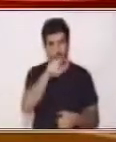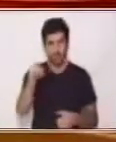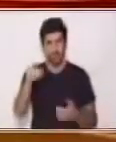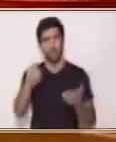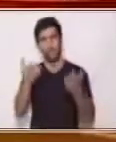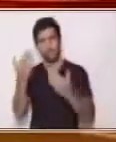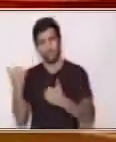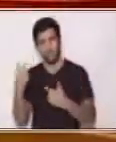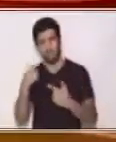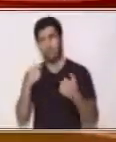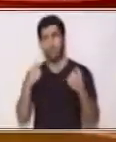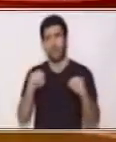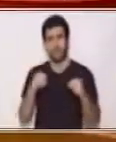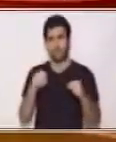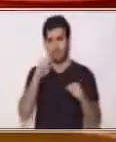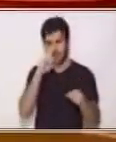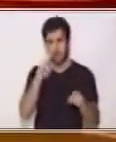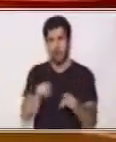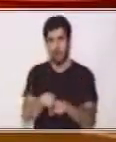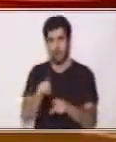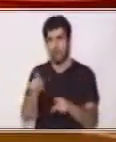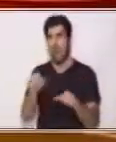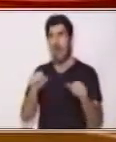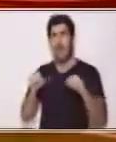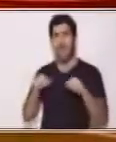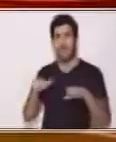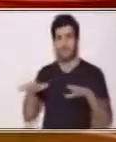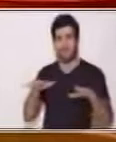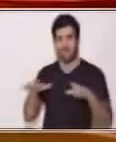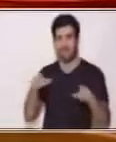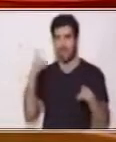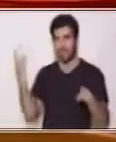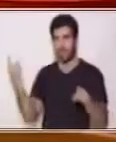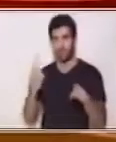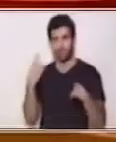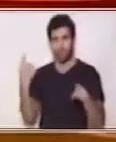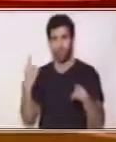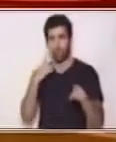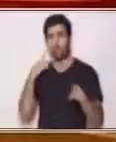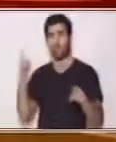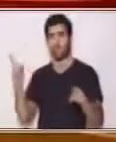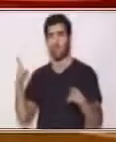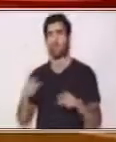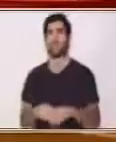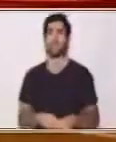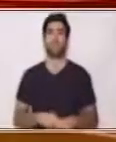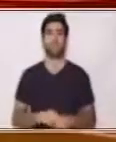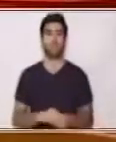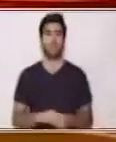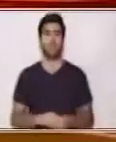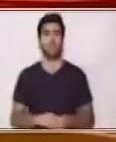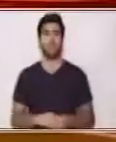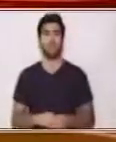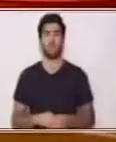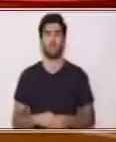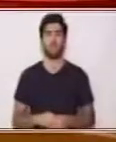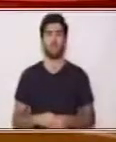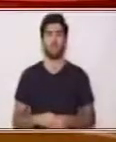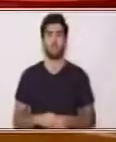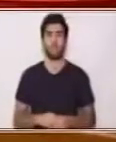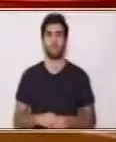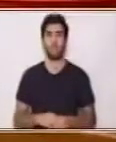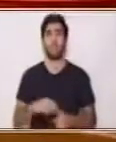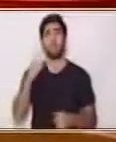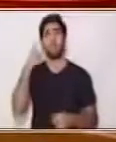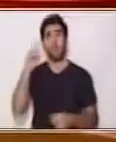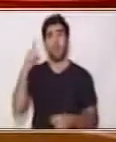sea con tus vasos, con dos guacalitos o con el fondo de una botella, porque